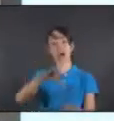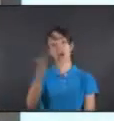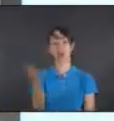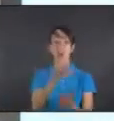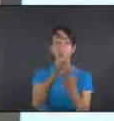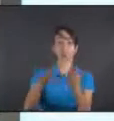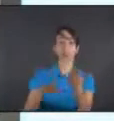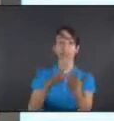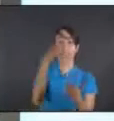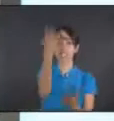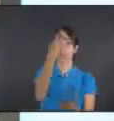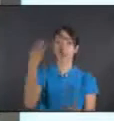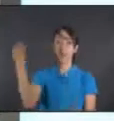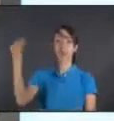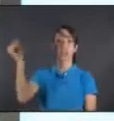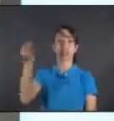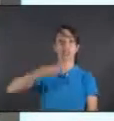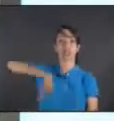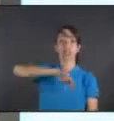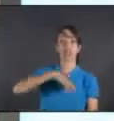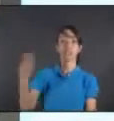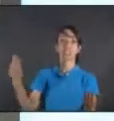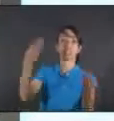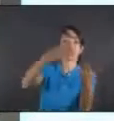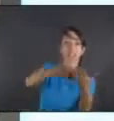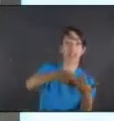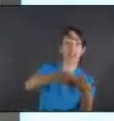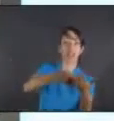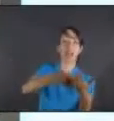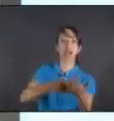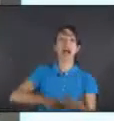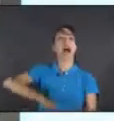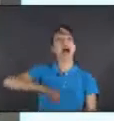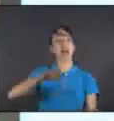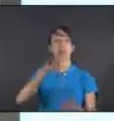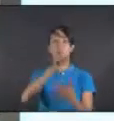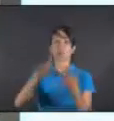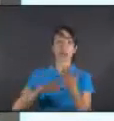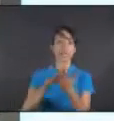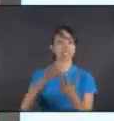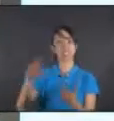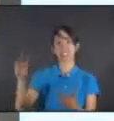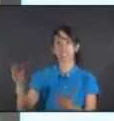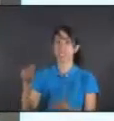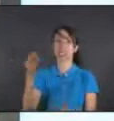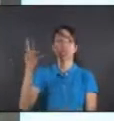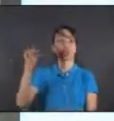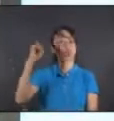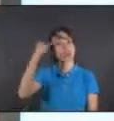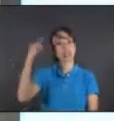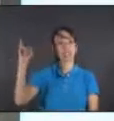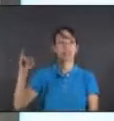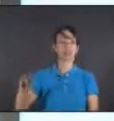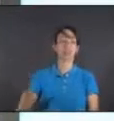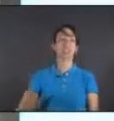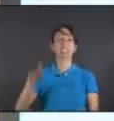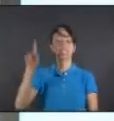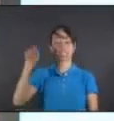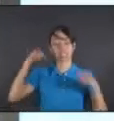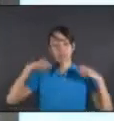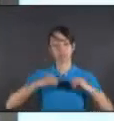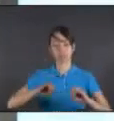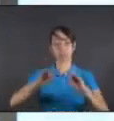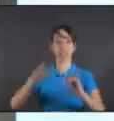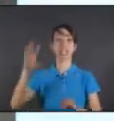directamente al lugar santísimo, es una puerta dimensional. Entonces, como la Santa Cena